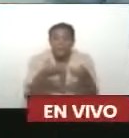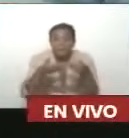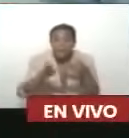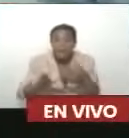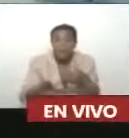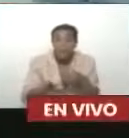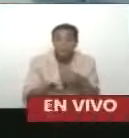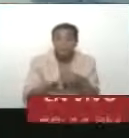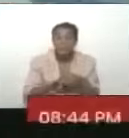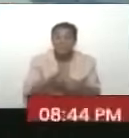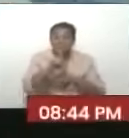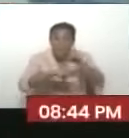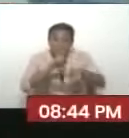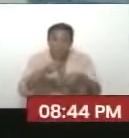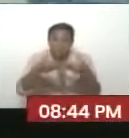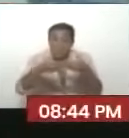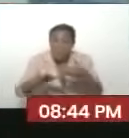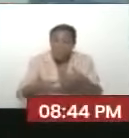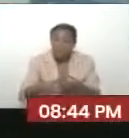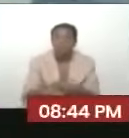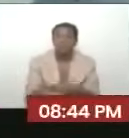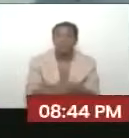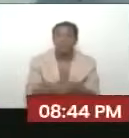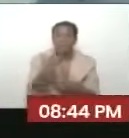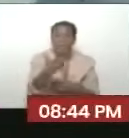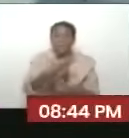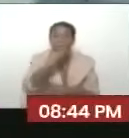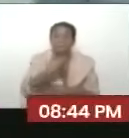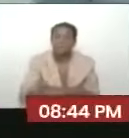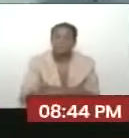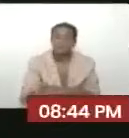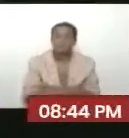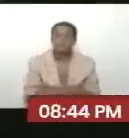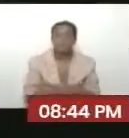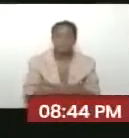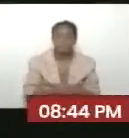del referéndum consultivo para el 3 de diciembre.